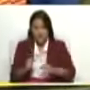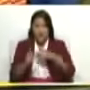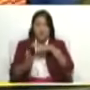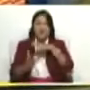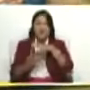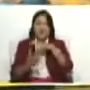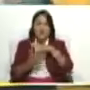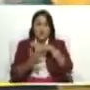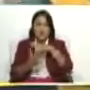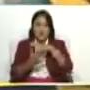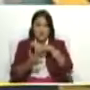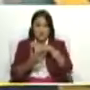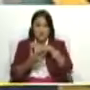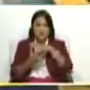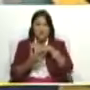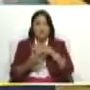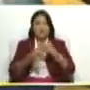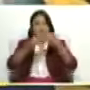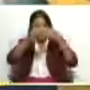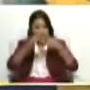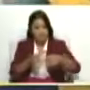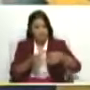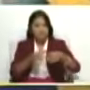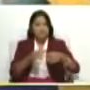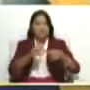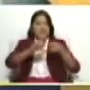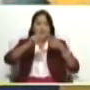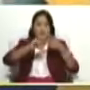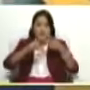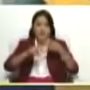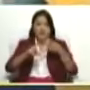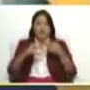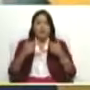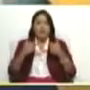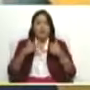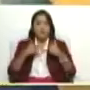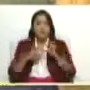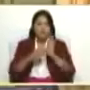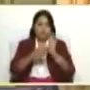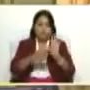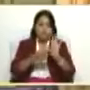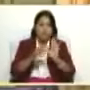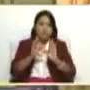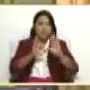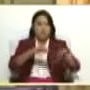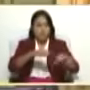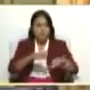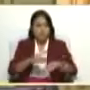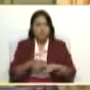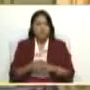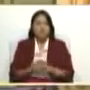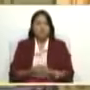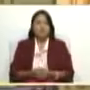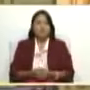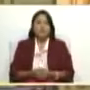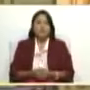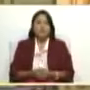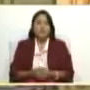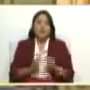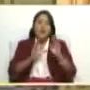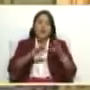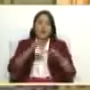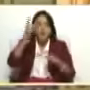técnico material moral humano el acompañamiento el apoyo